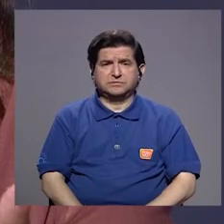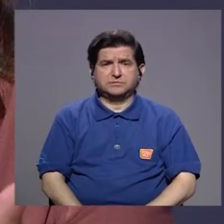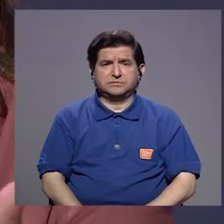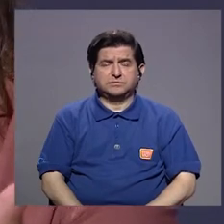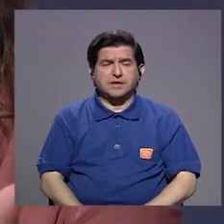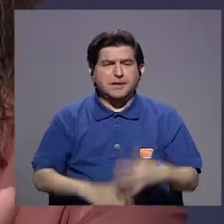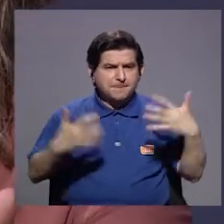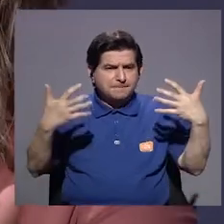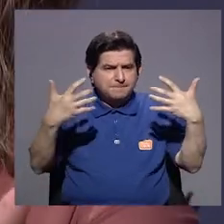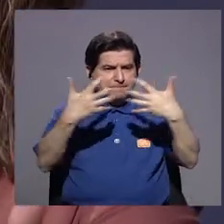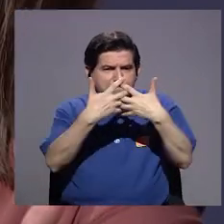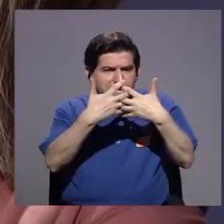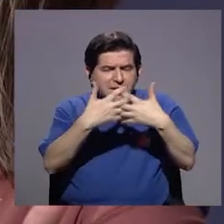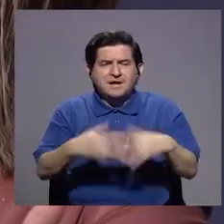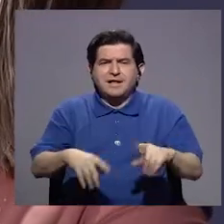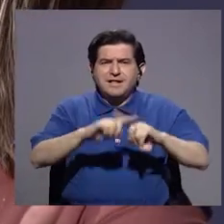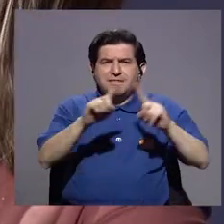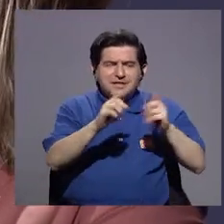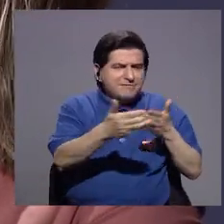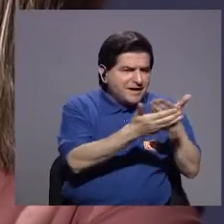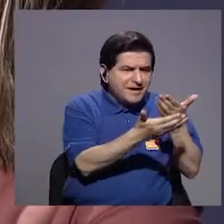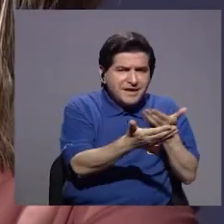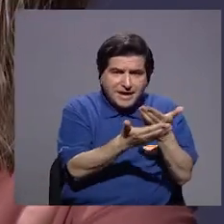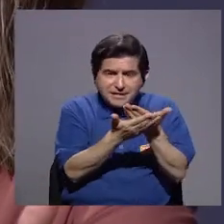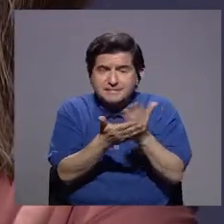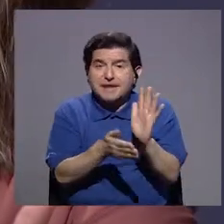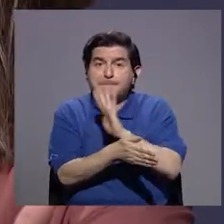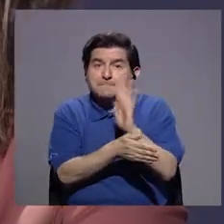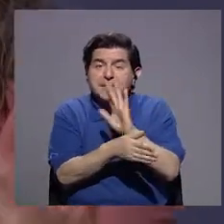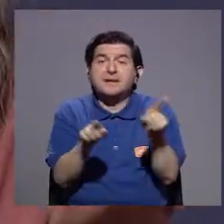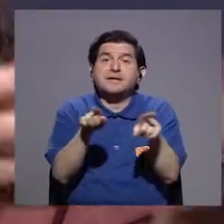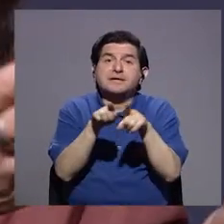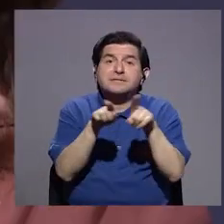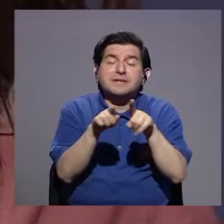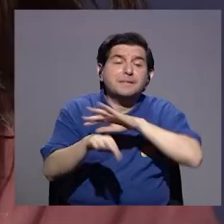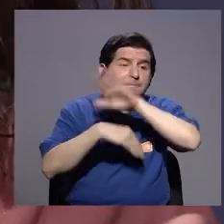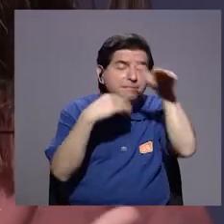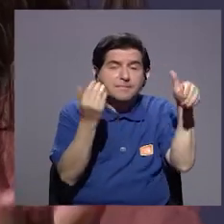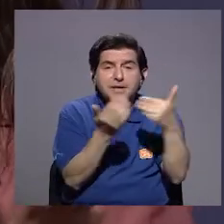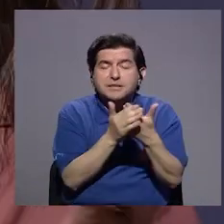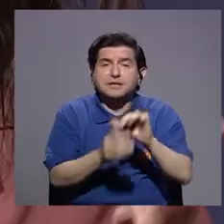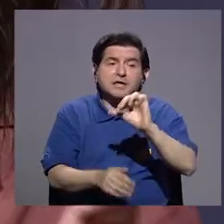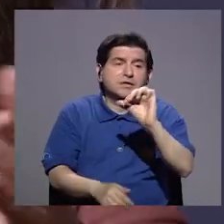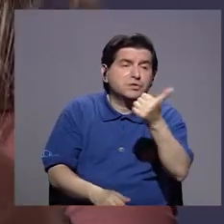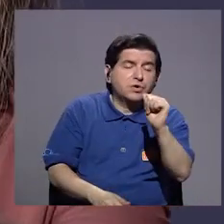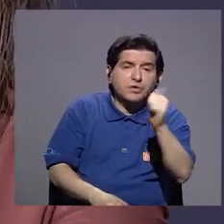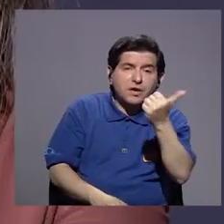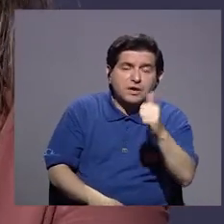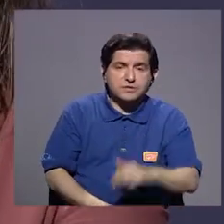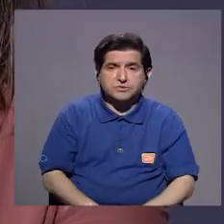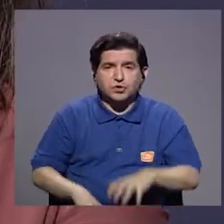coincide con que hay una gran cantidad de oferta, no solamente de las películas, sino de todas estas